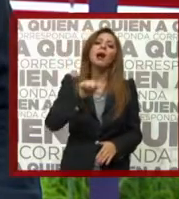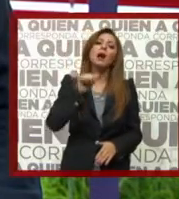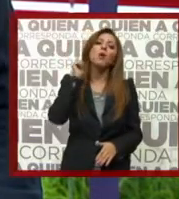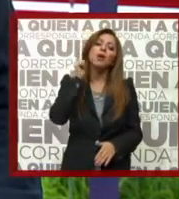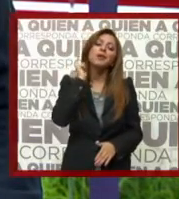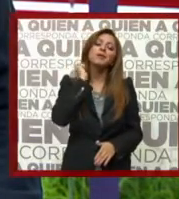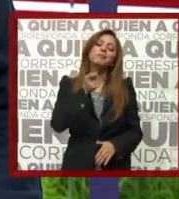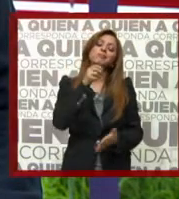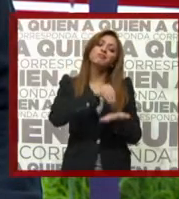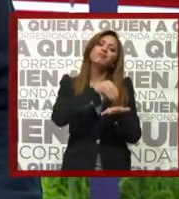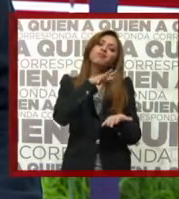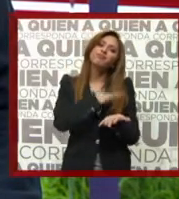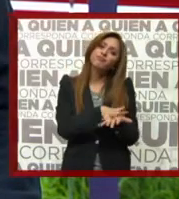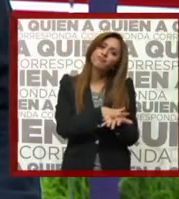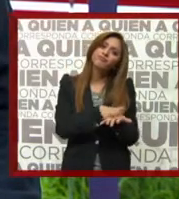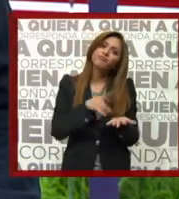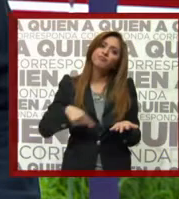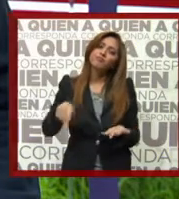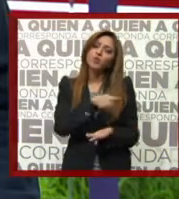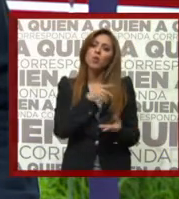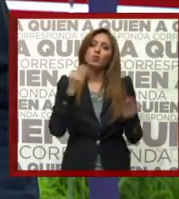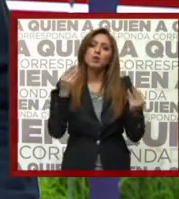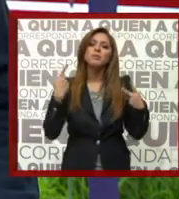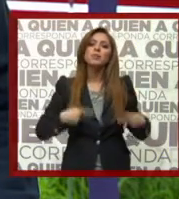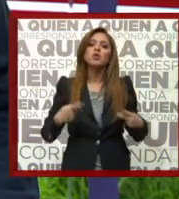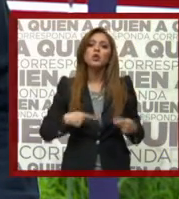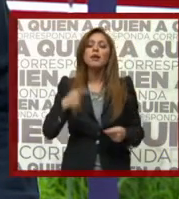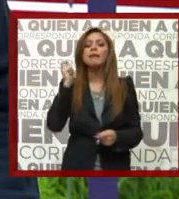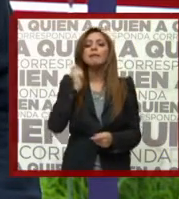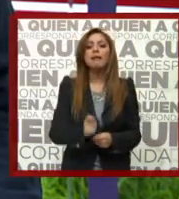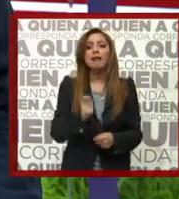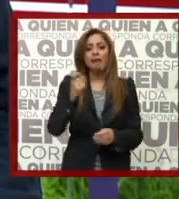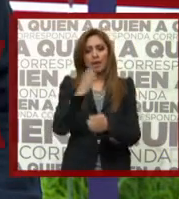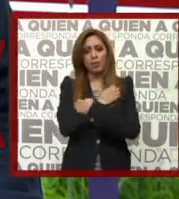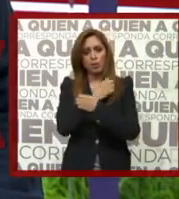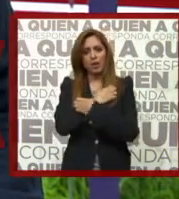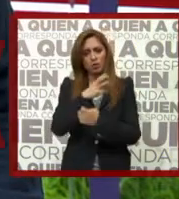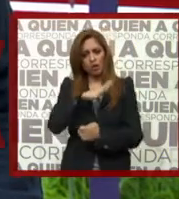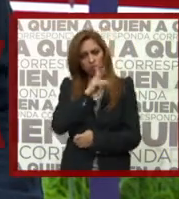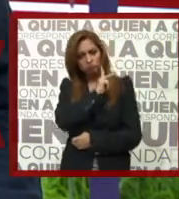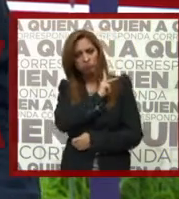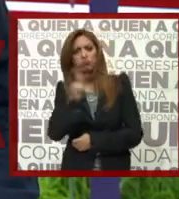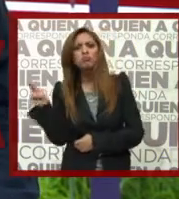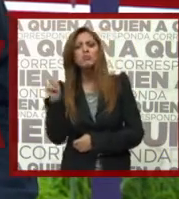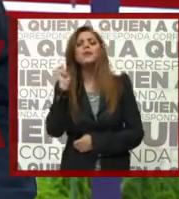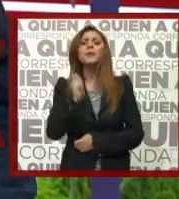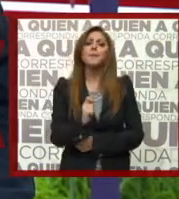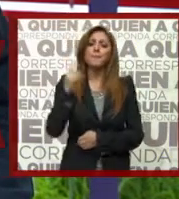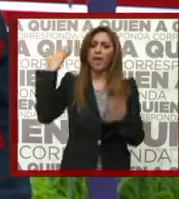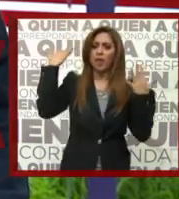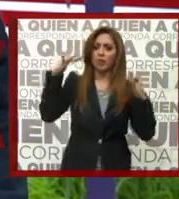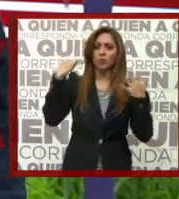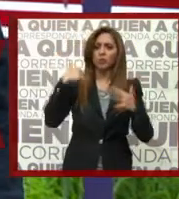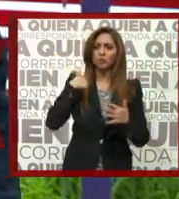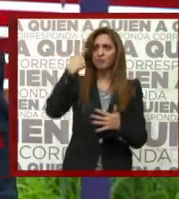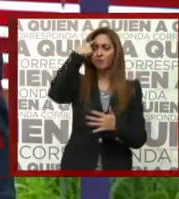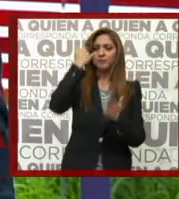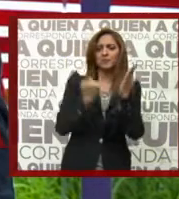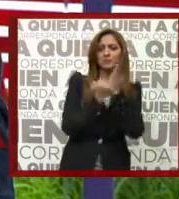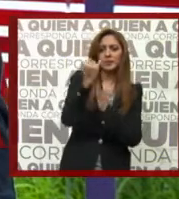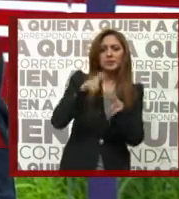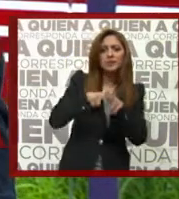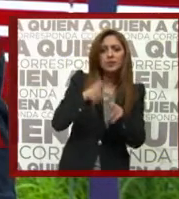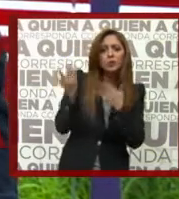El compromiso es que ningún mexicano esté fuera de la educación, y cuando los adultos desean hacerlo,